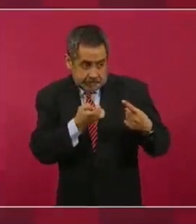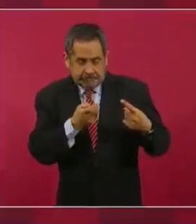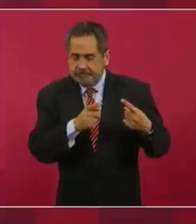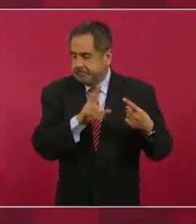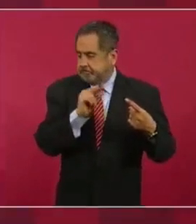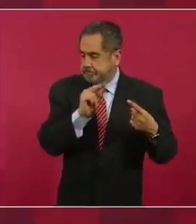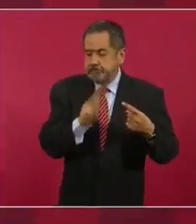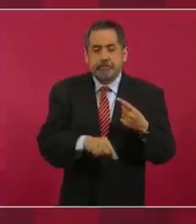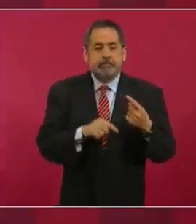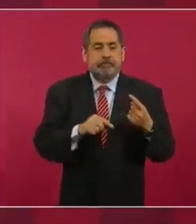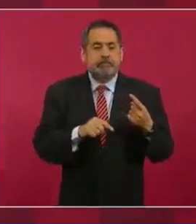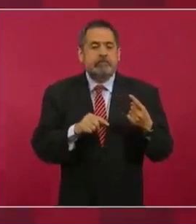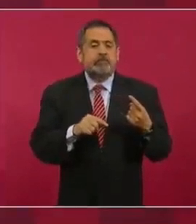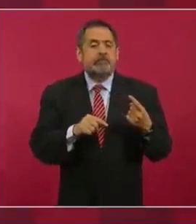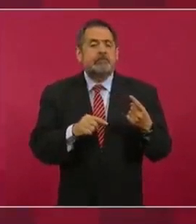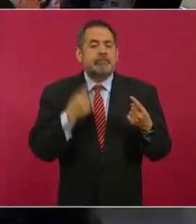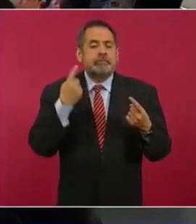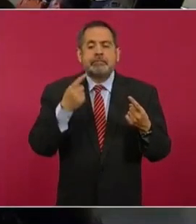para